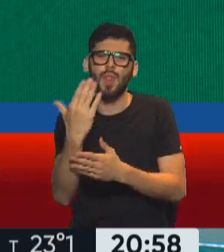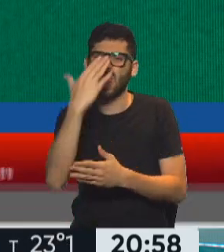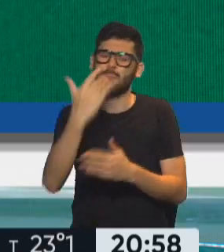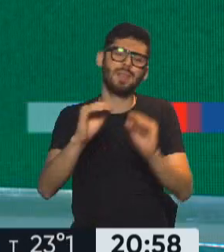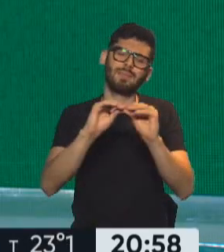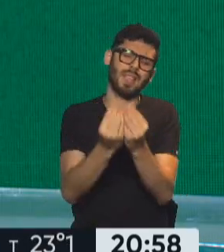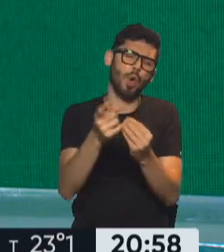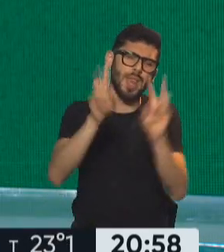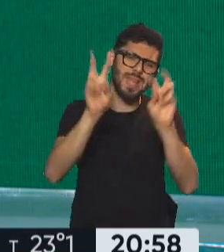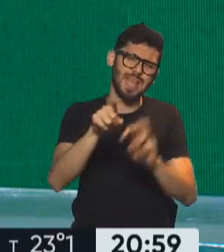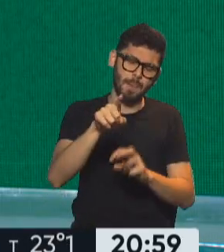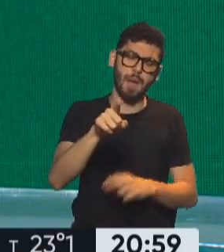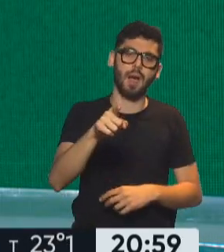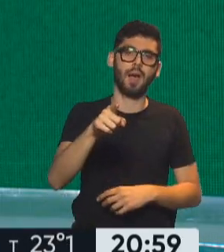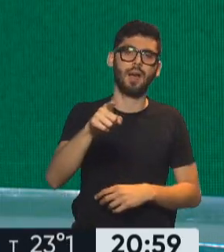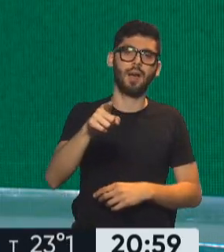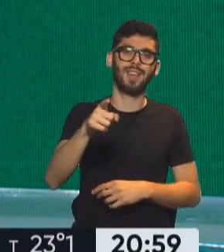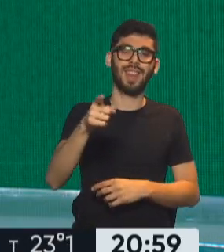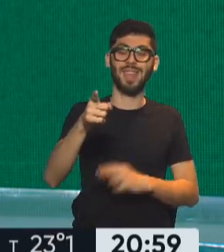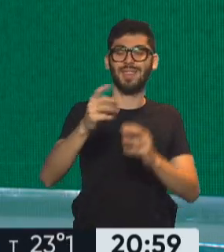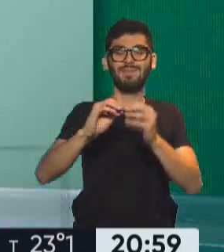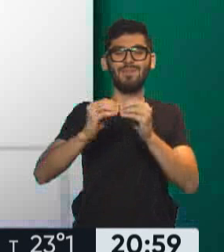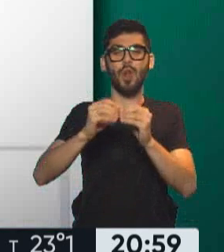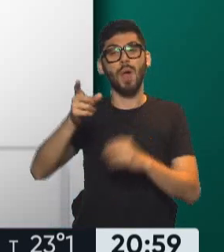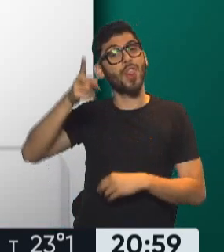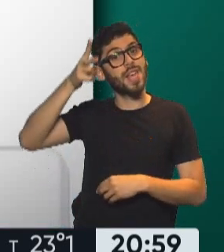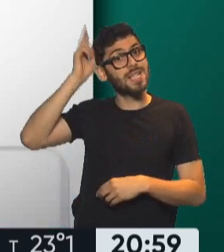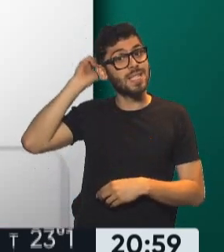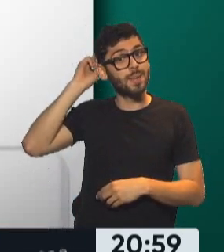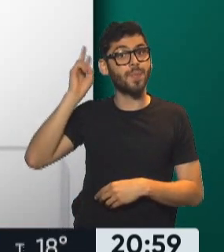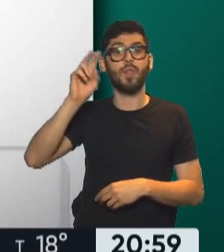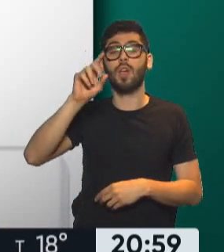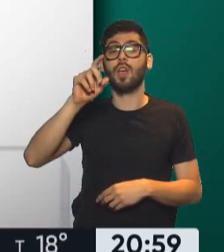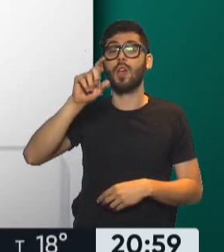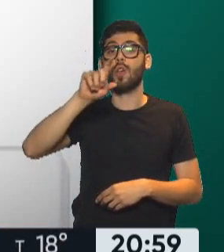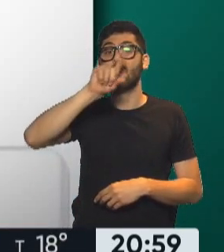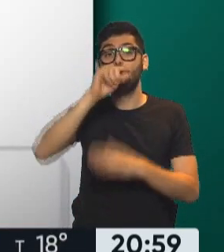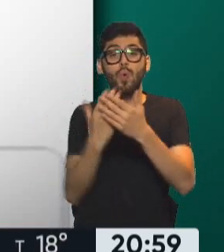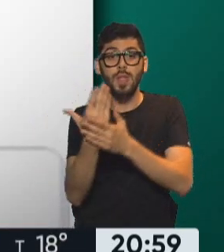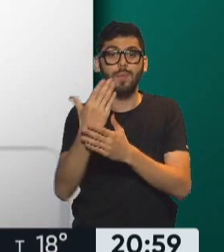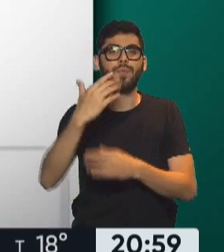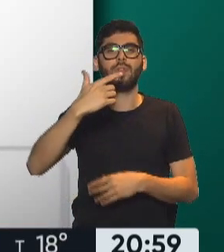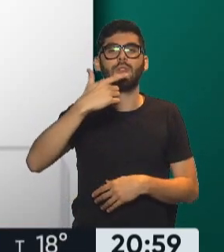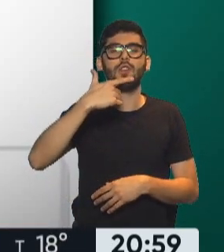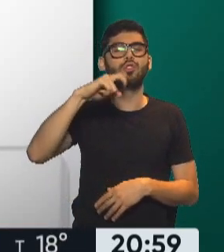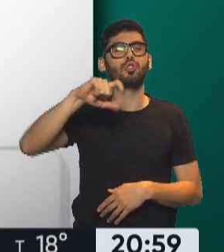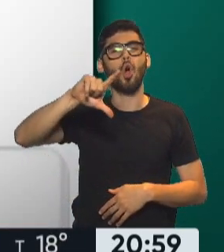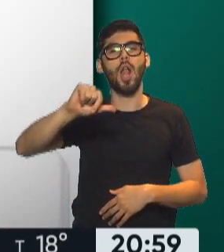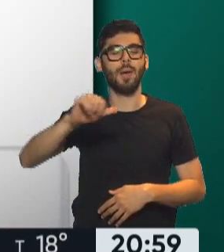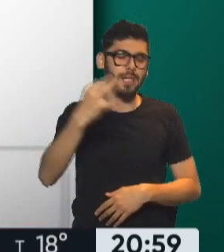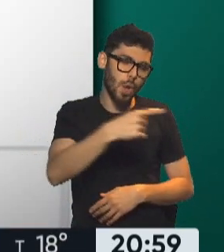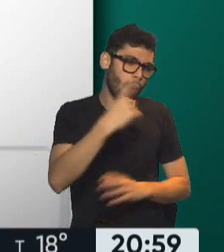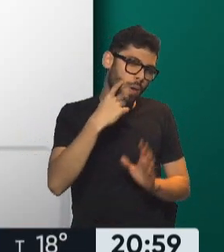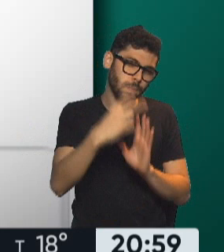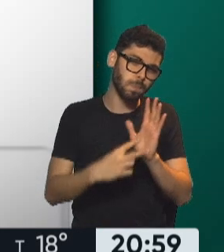cerrar con este tema, con el tema que tiene que ver con el conflicto con Chile. Y el tuit de Felipe Solá. Seguramente ha leído,